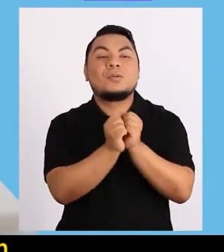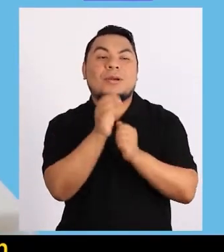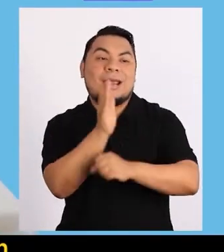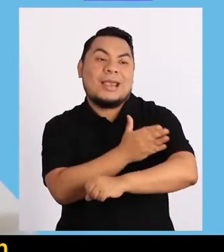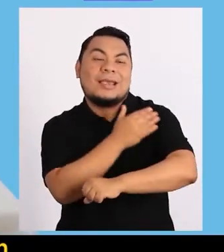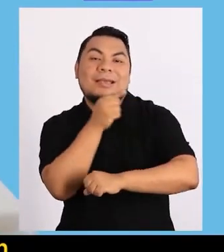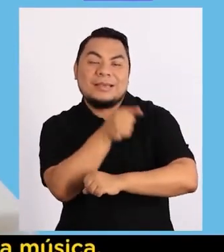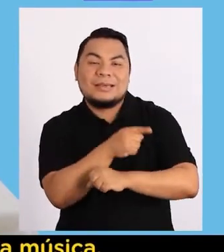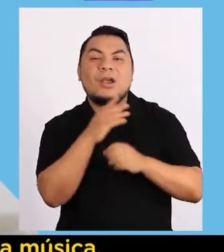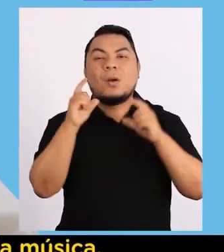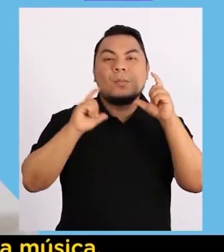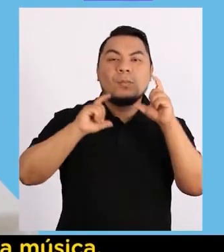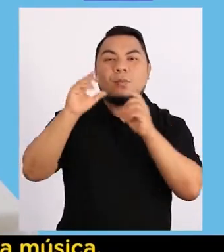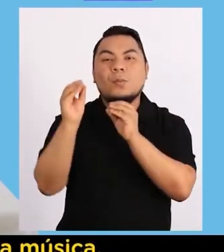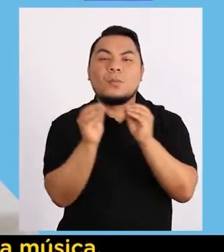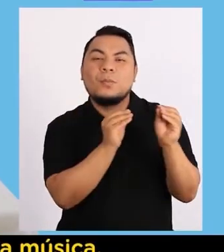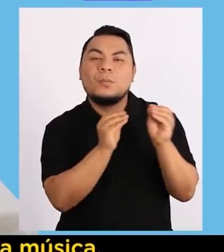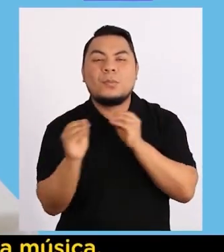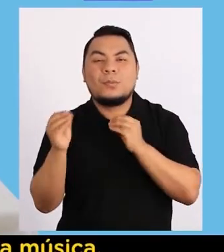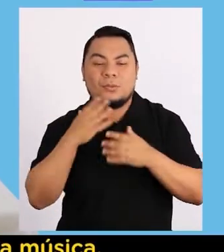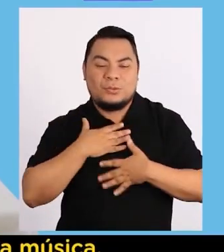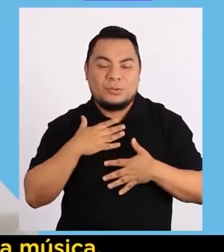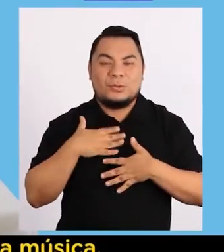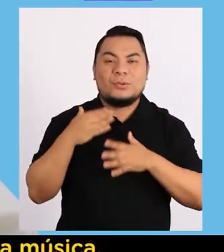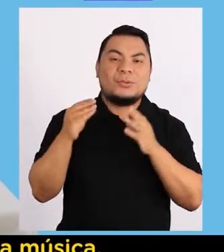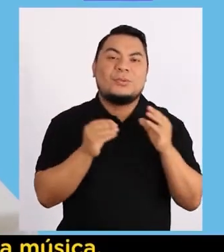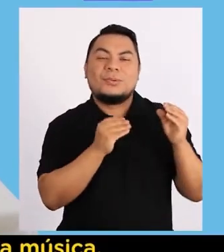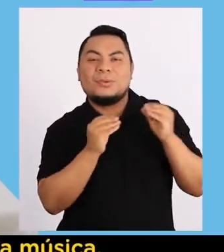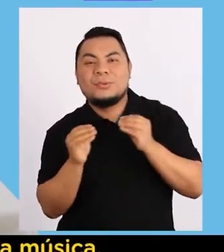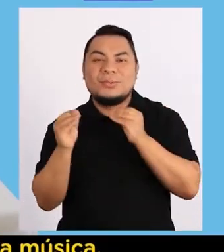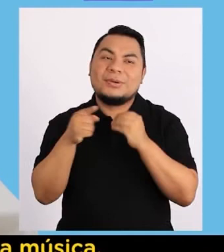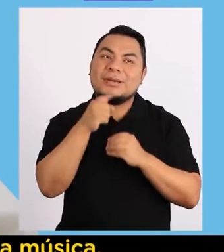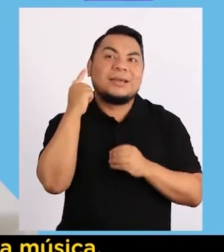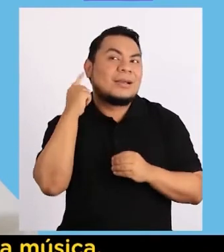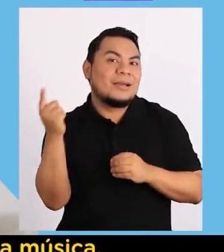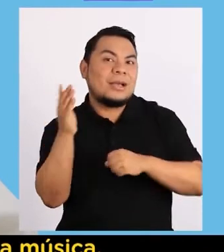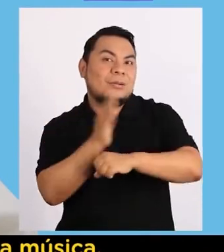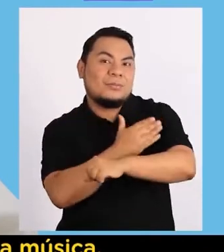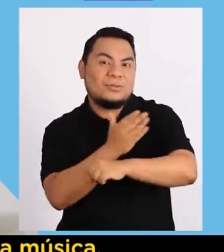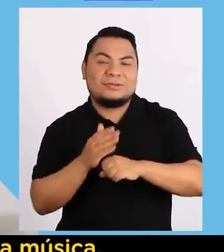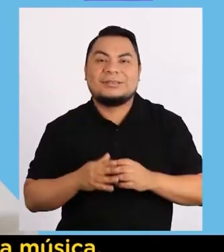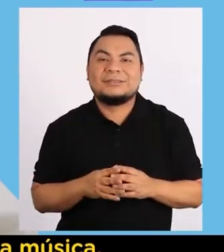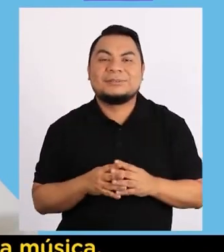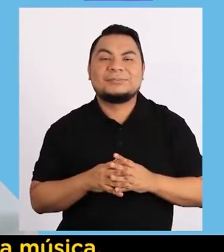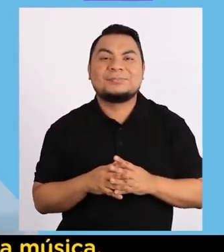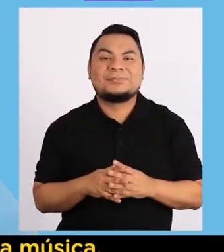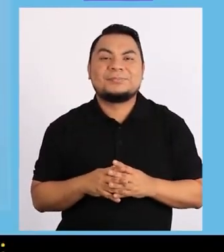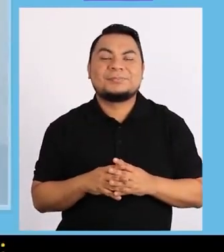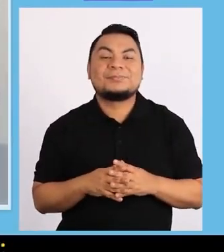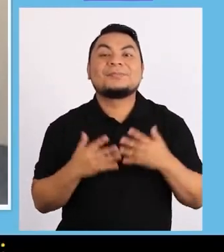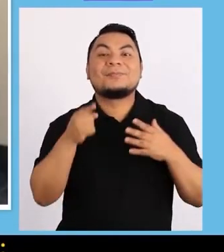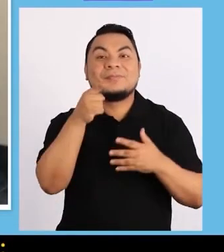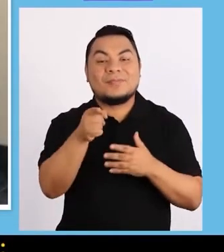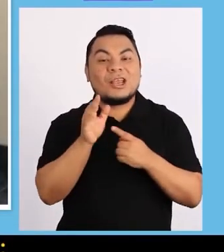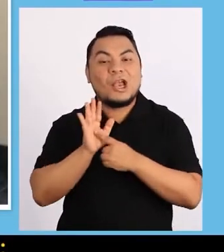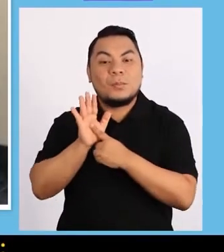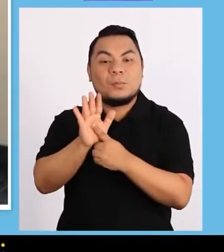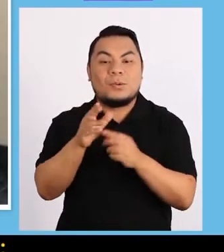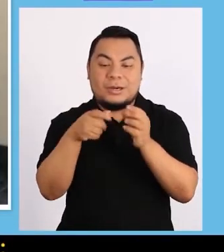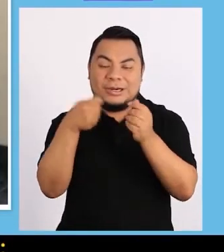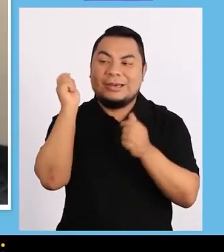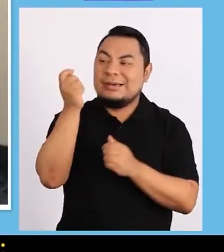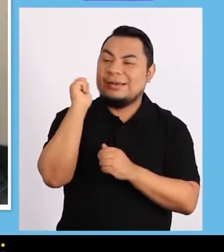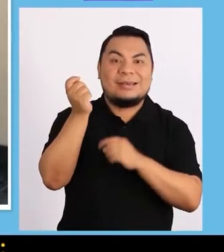acompañar la canción con movimientos corporales al ritmo de la música. Muéstrenle